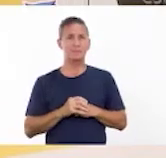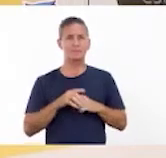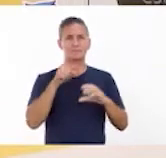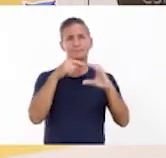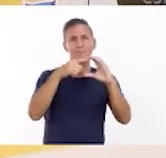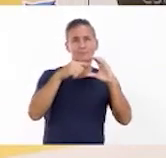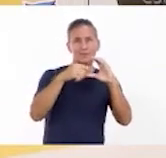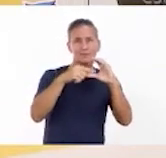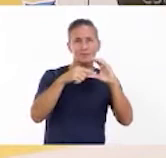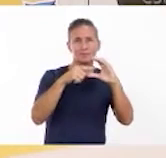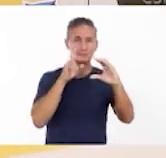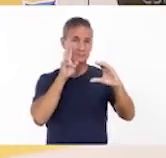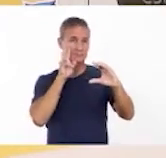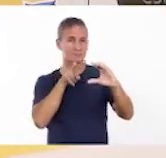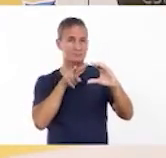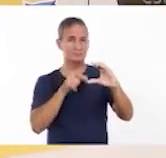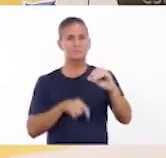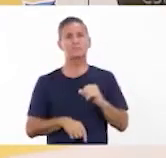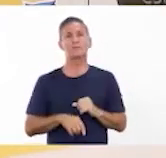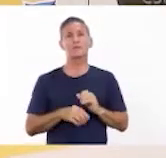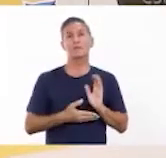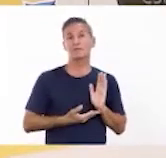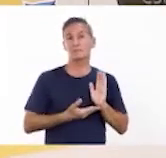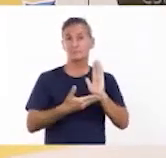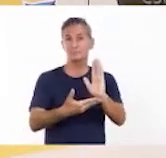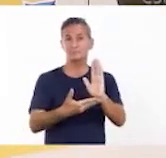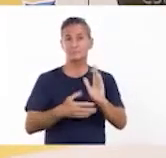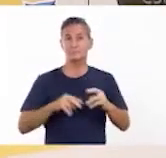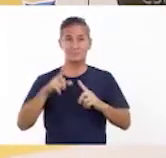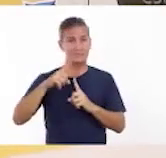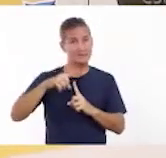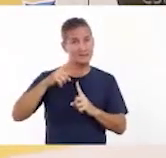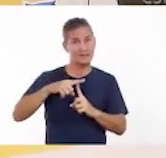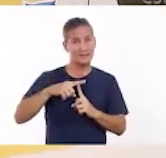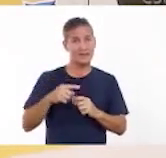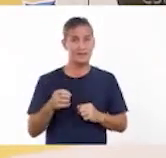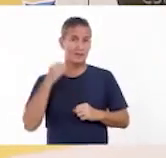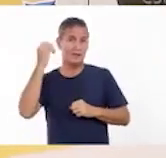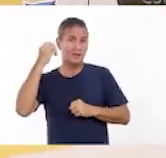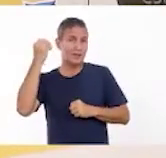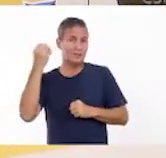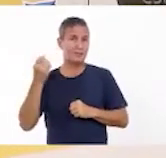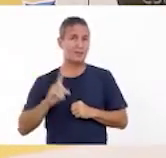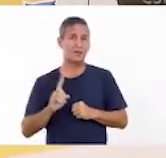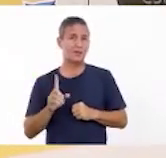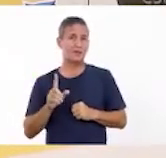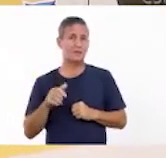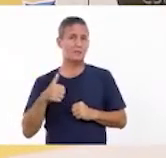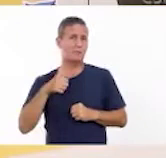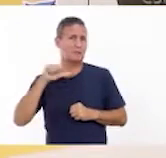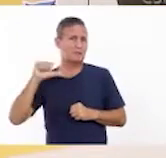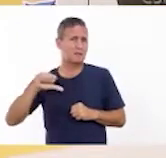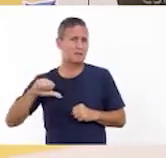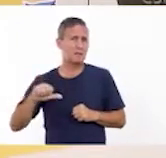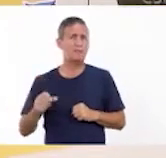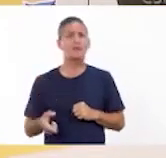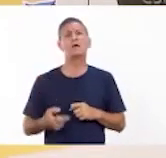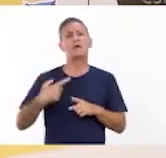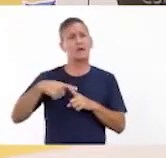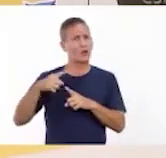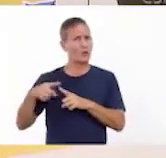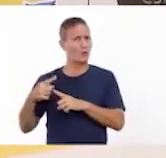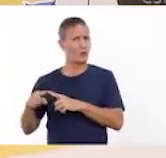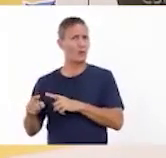vamos a los contenidos. Ya nosotros habíamos dado una serie de actividades, pero pienso que no está mal que dé